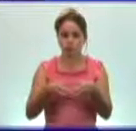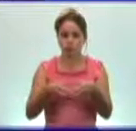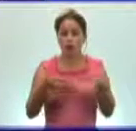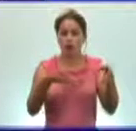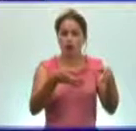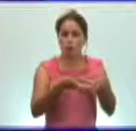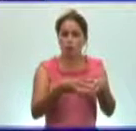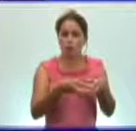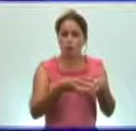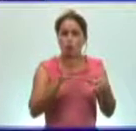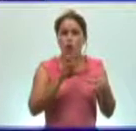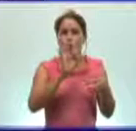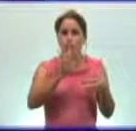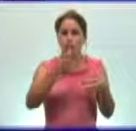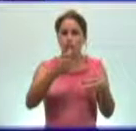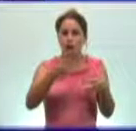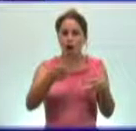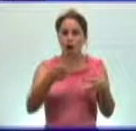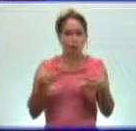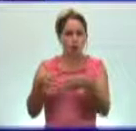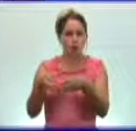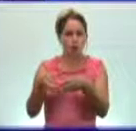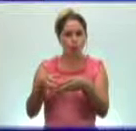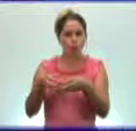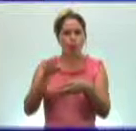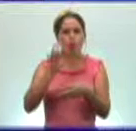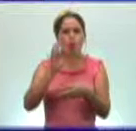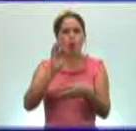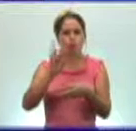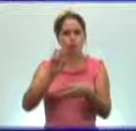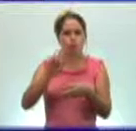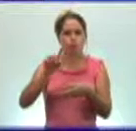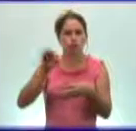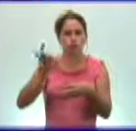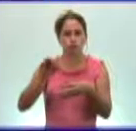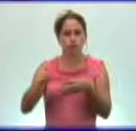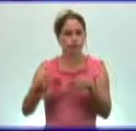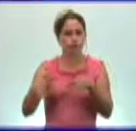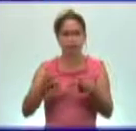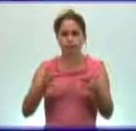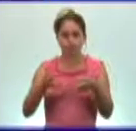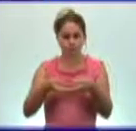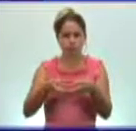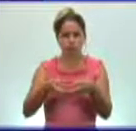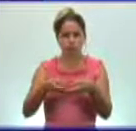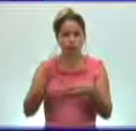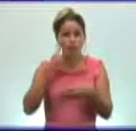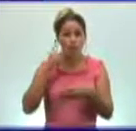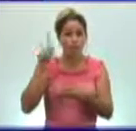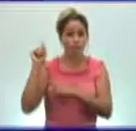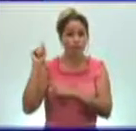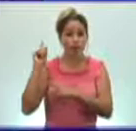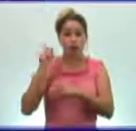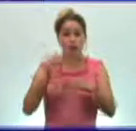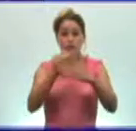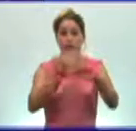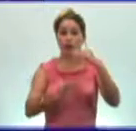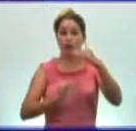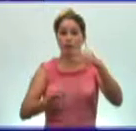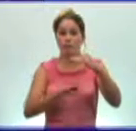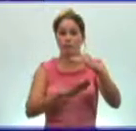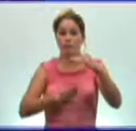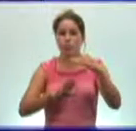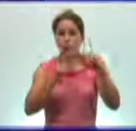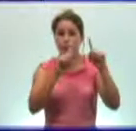18 tenemos representados los llamados gases nobles. Y como ustedes ven, los elementos que aparecen en la parte inferior de la tabla periódica son los elementos